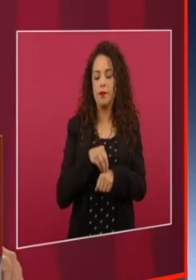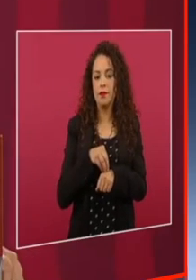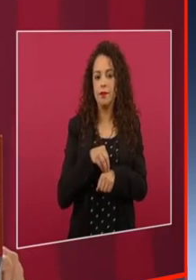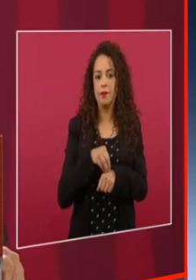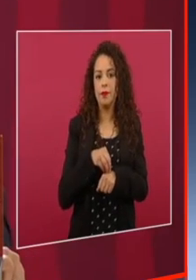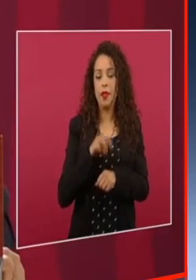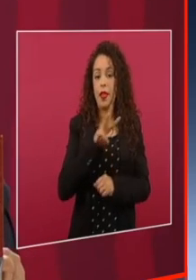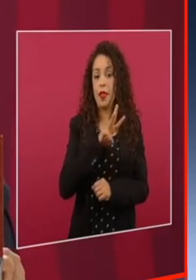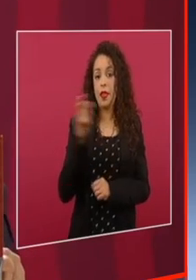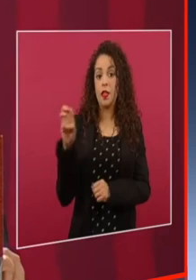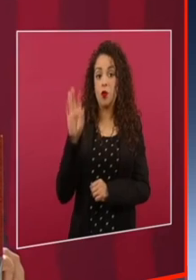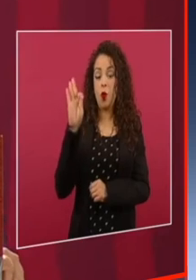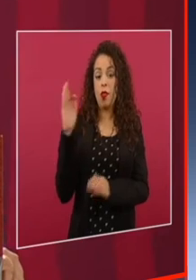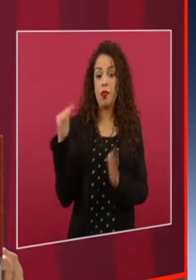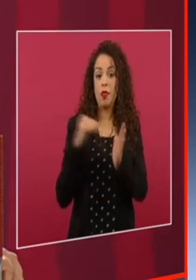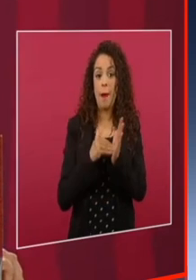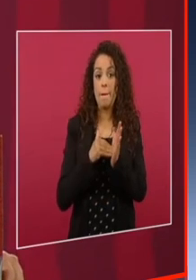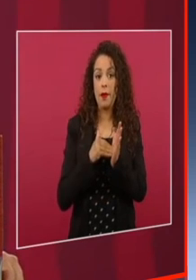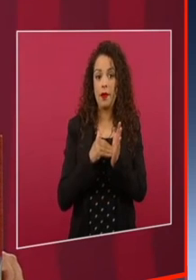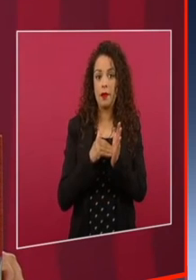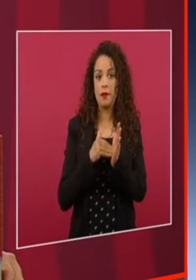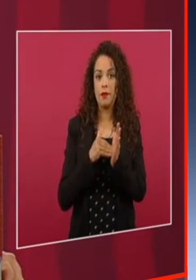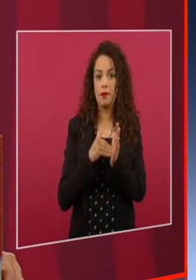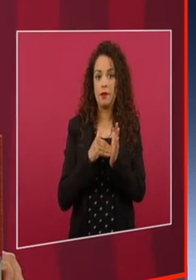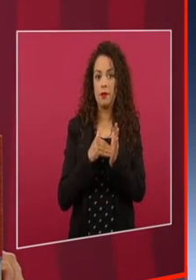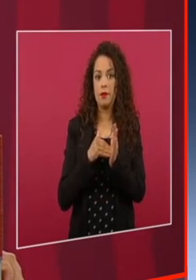340 mil de Dos Bocas.